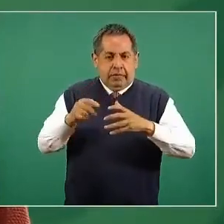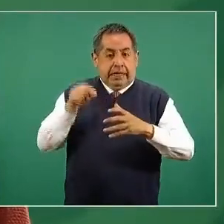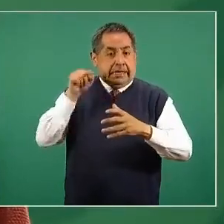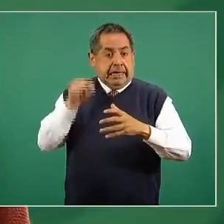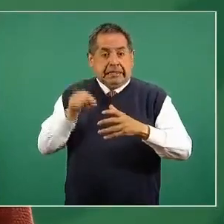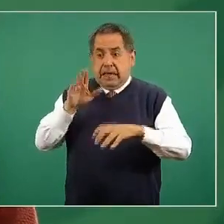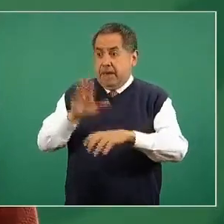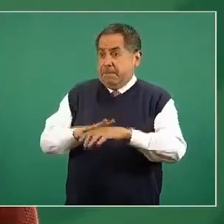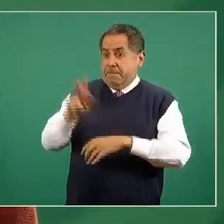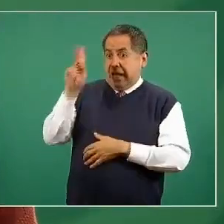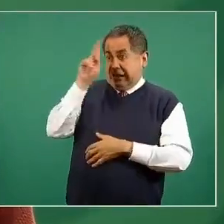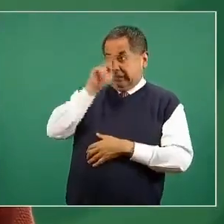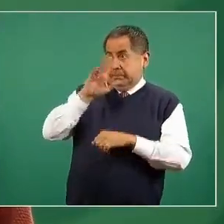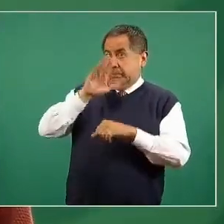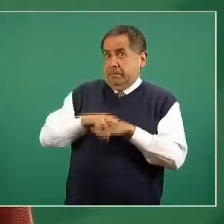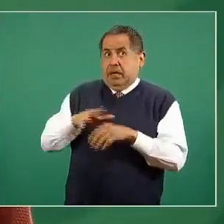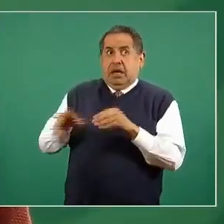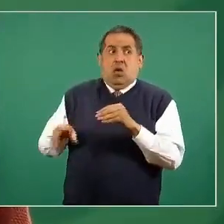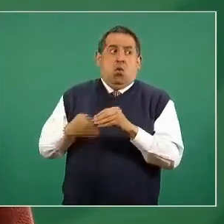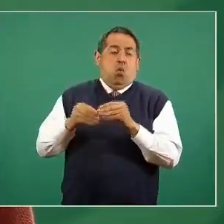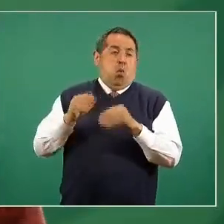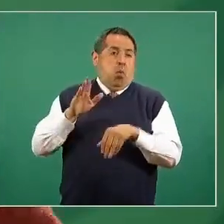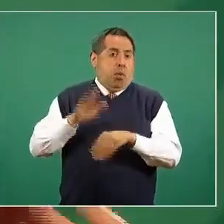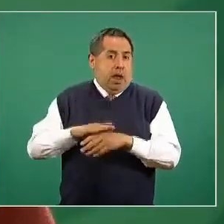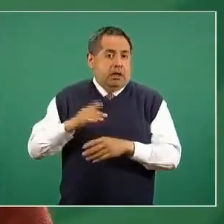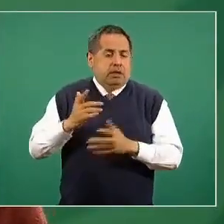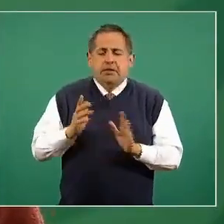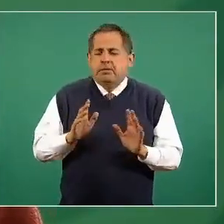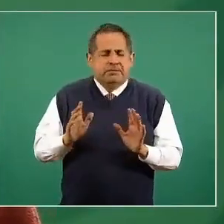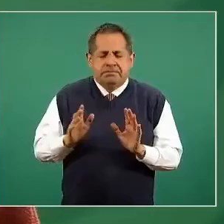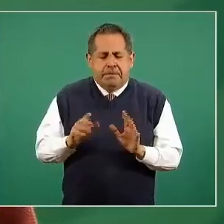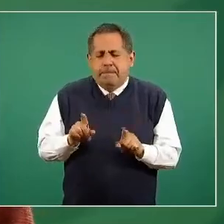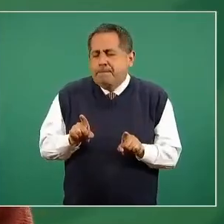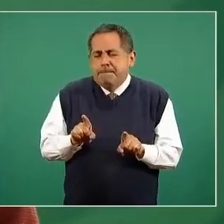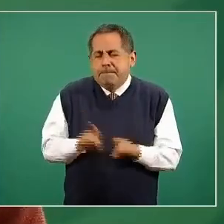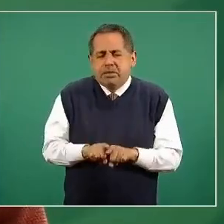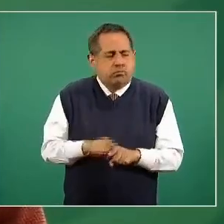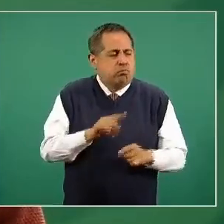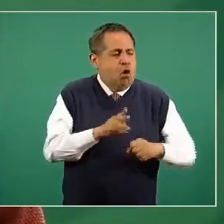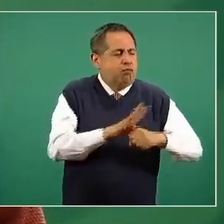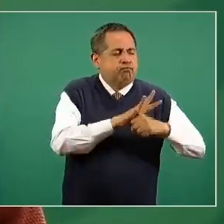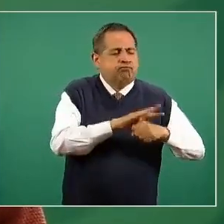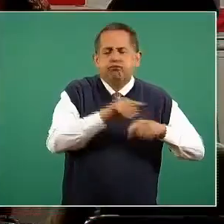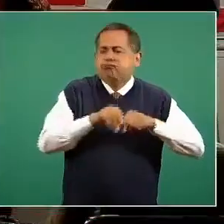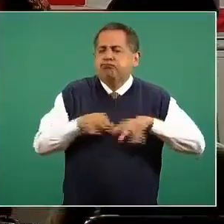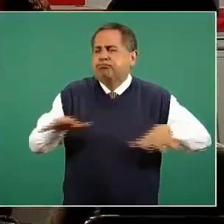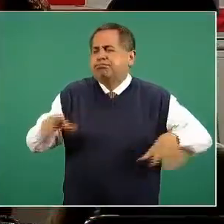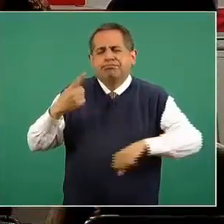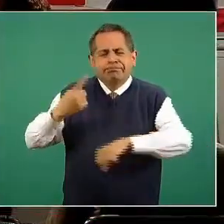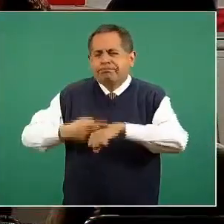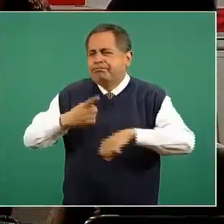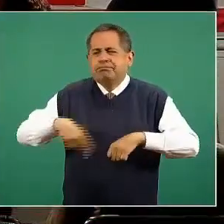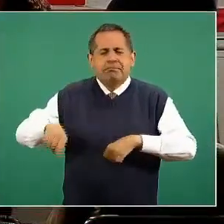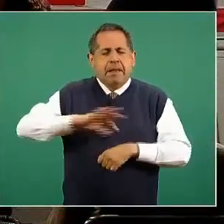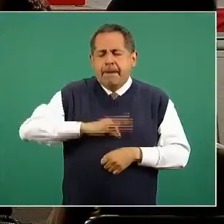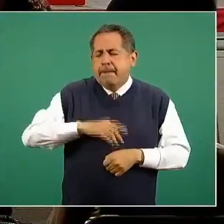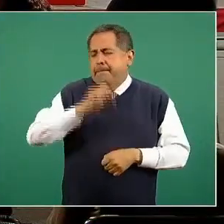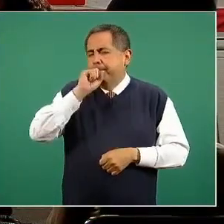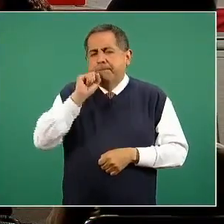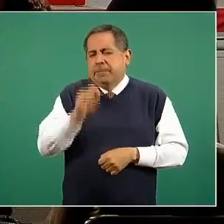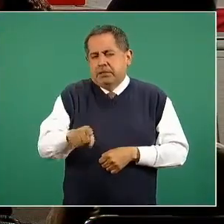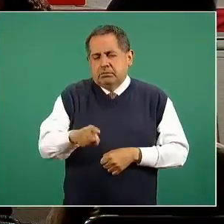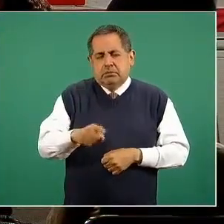representa una amenaza adicional a la propia existencia de la epidemia. Ese es el estado del